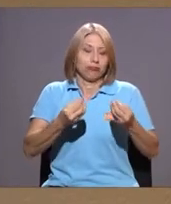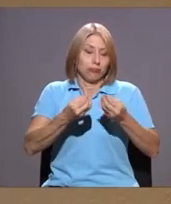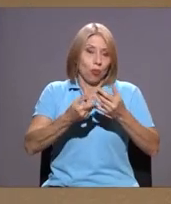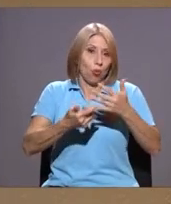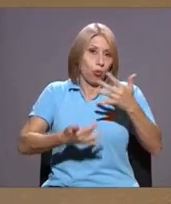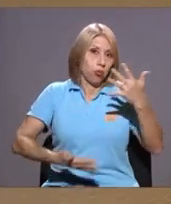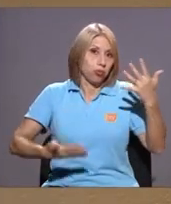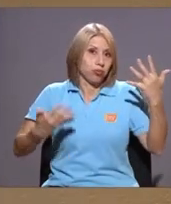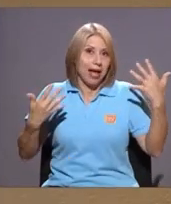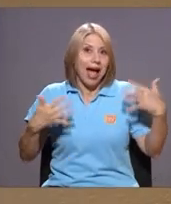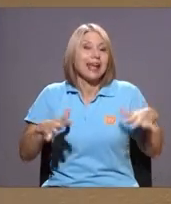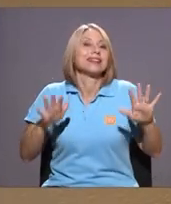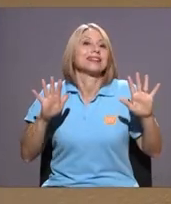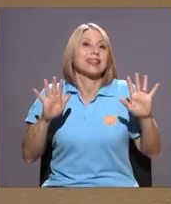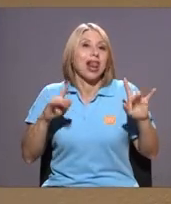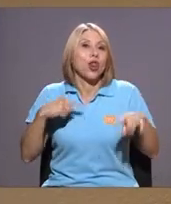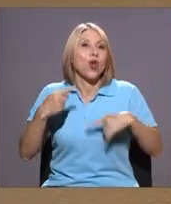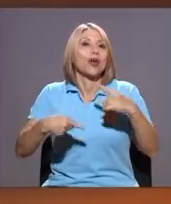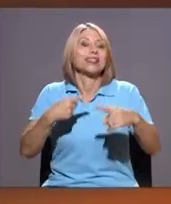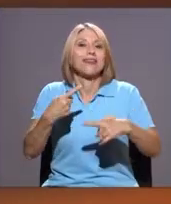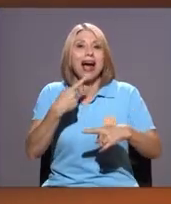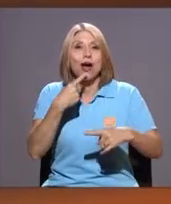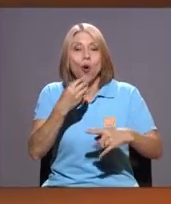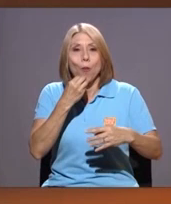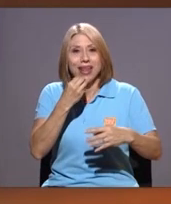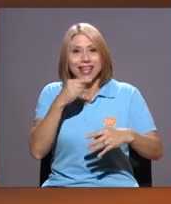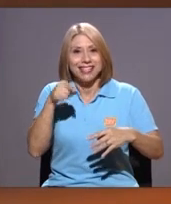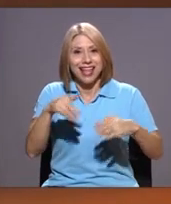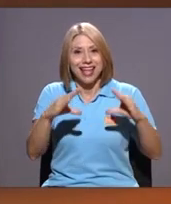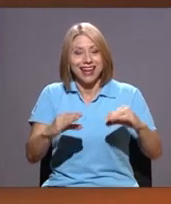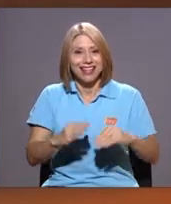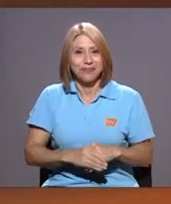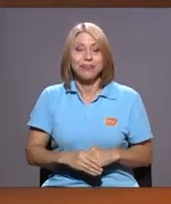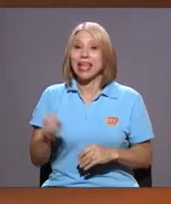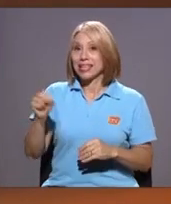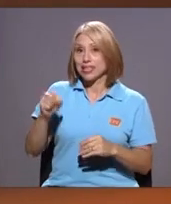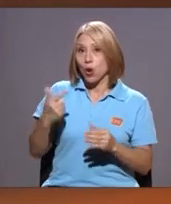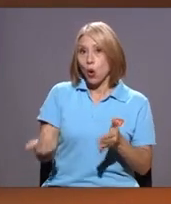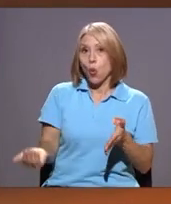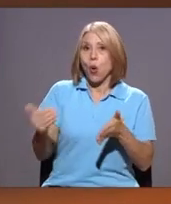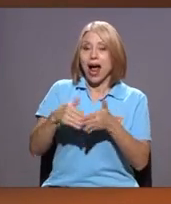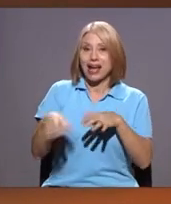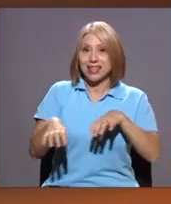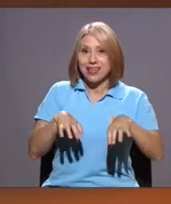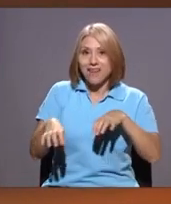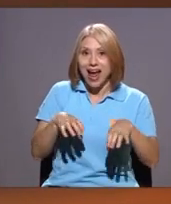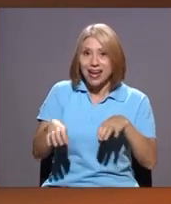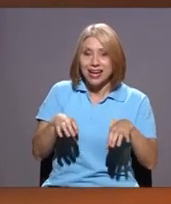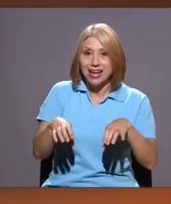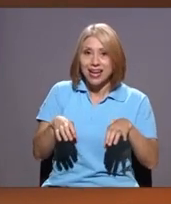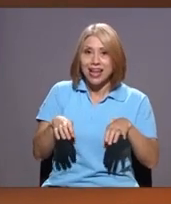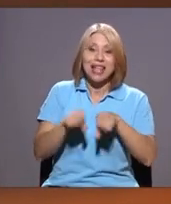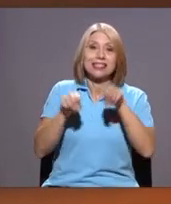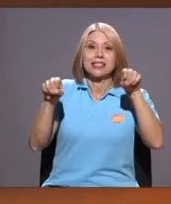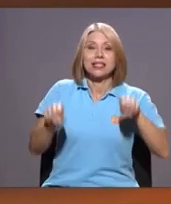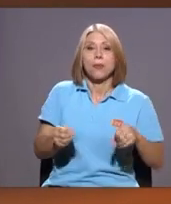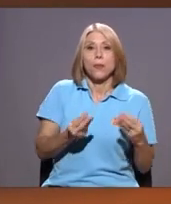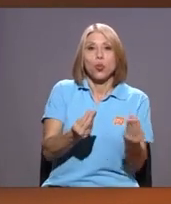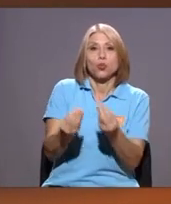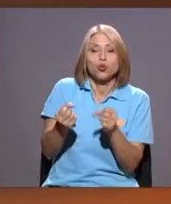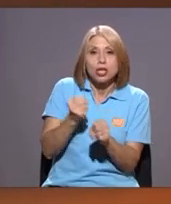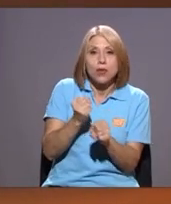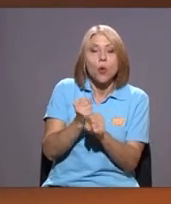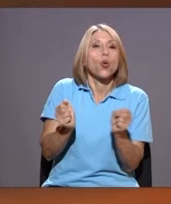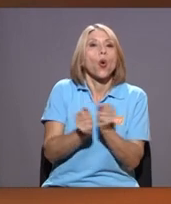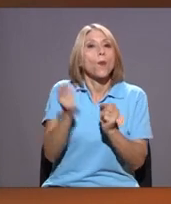lo que se va a comer es efectivamente uno puede reactivar el aparato productivo con políticas expansivas ya